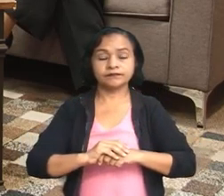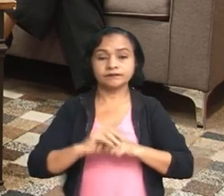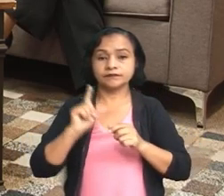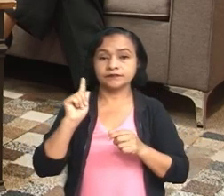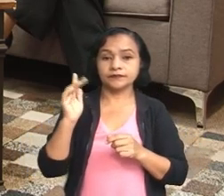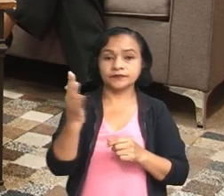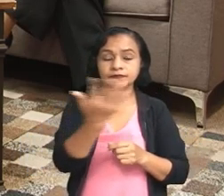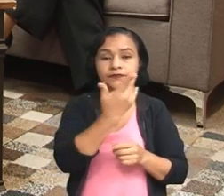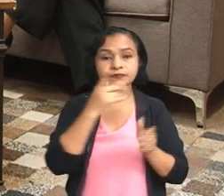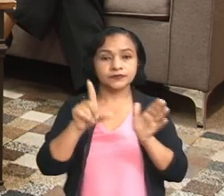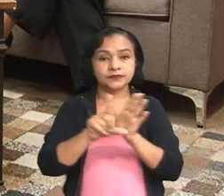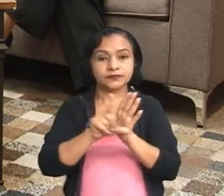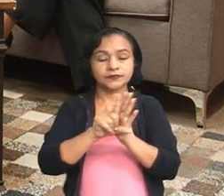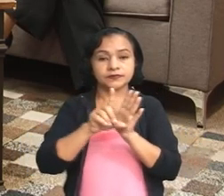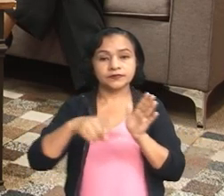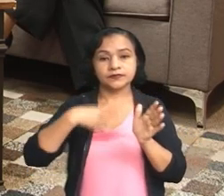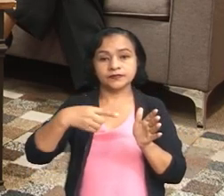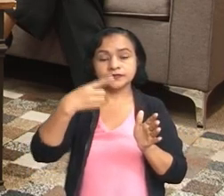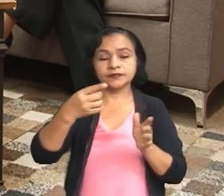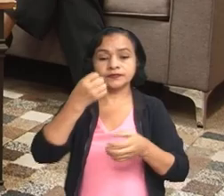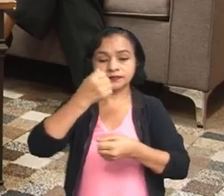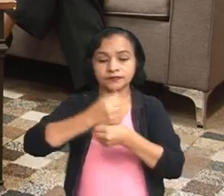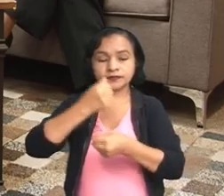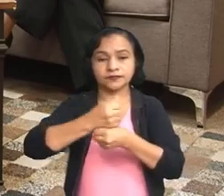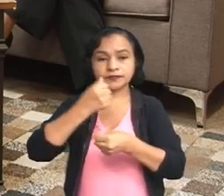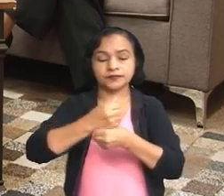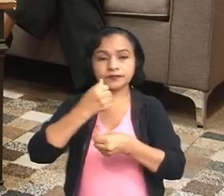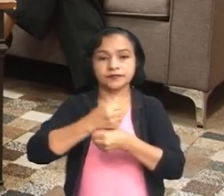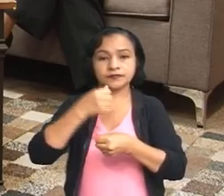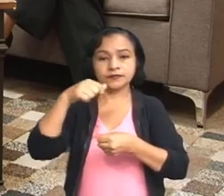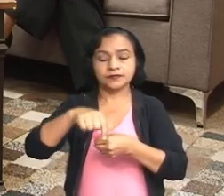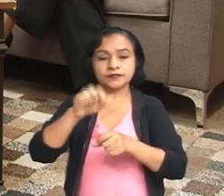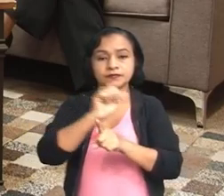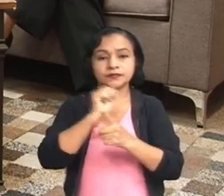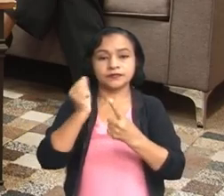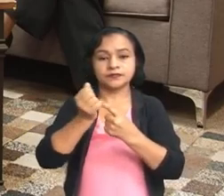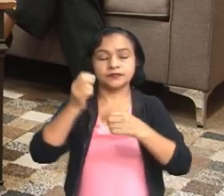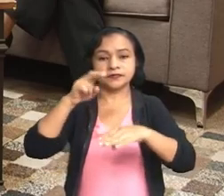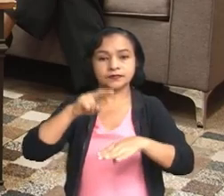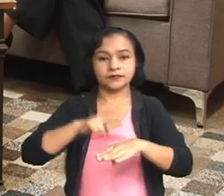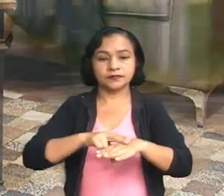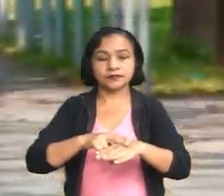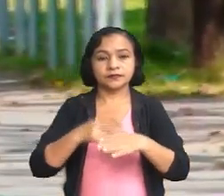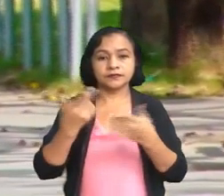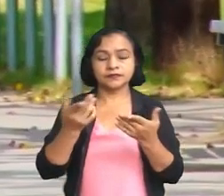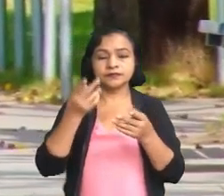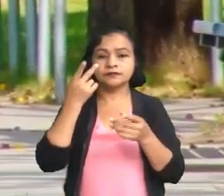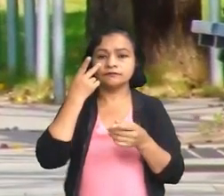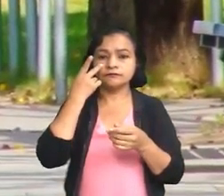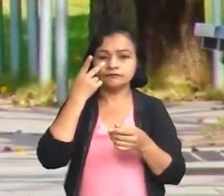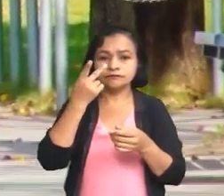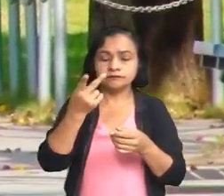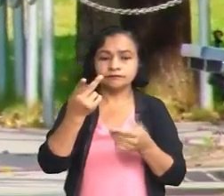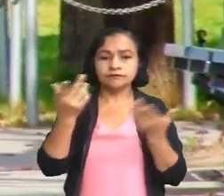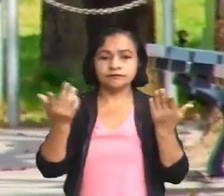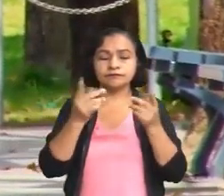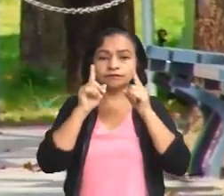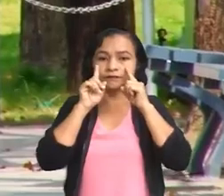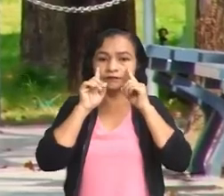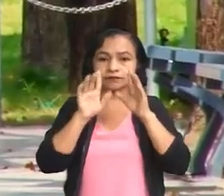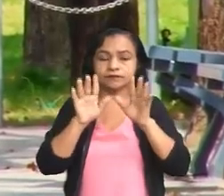estas leyes, a diario nosotros estamos trabajando desde el Parlamento con, con esa visión de proteger